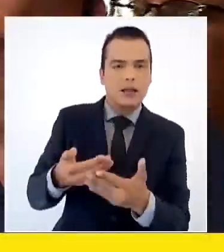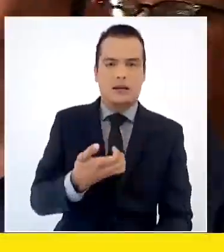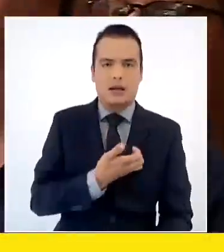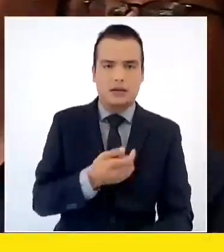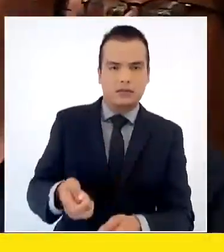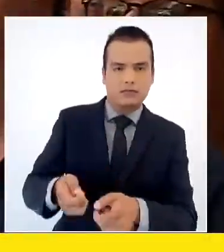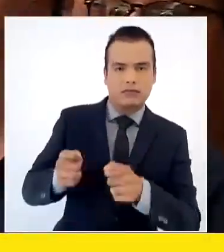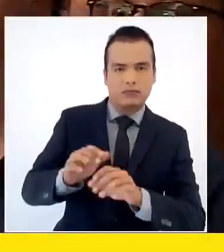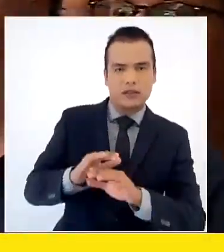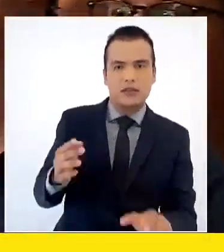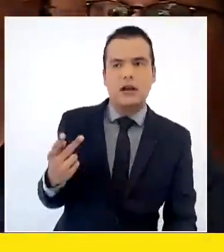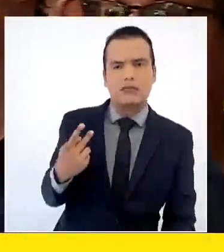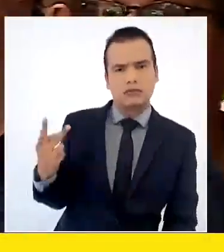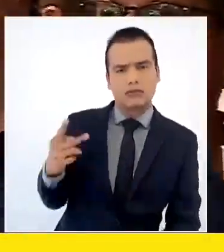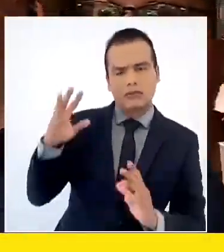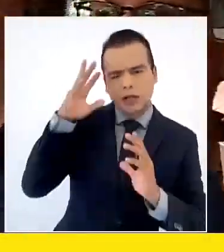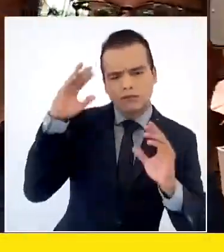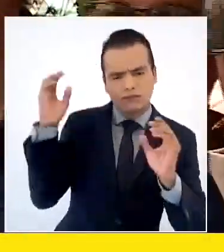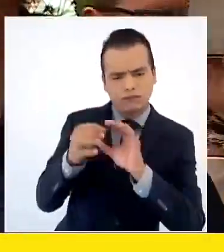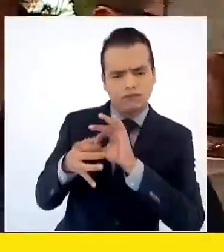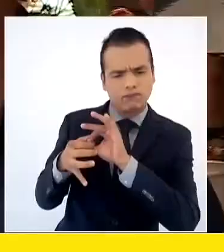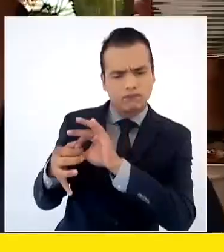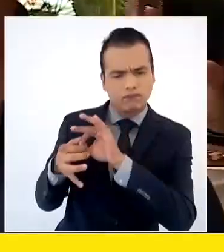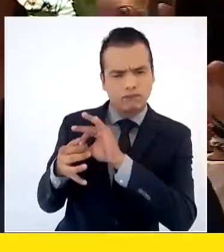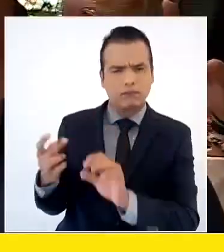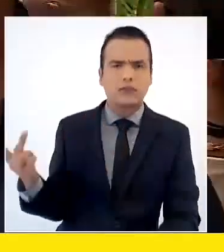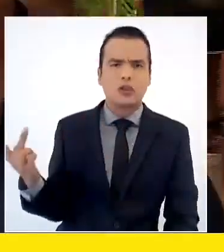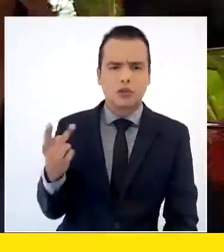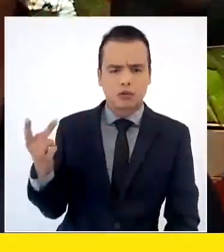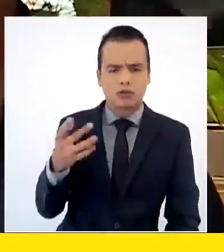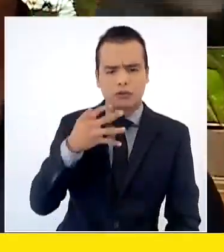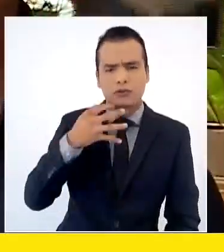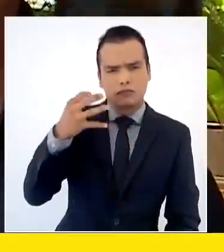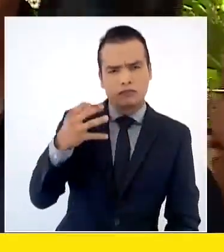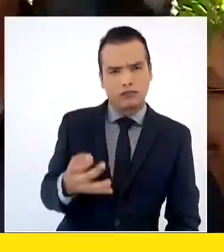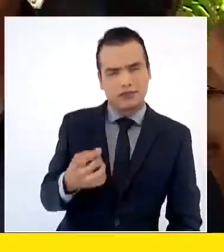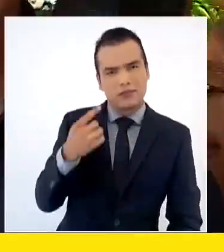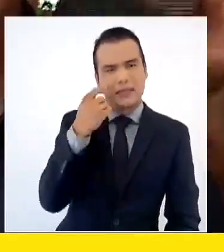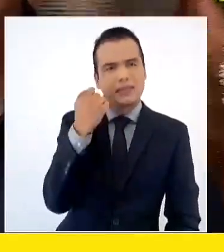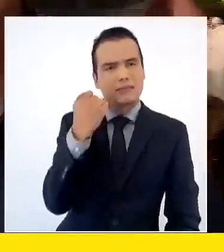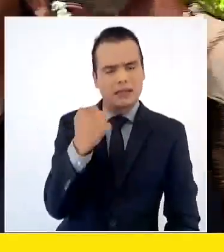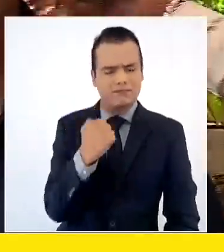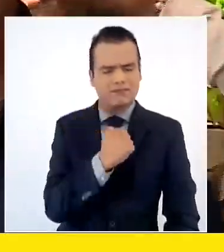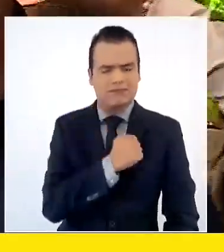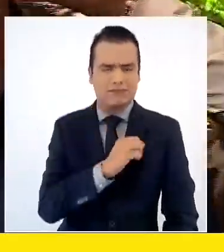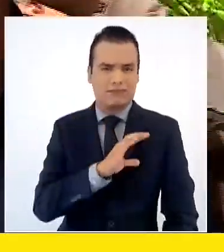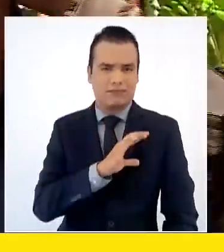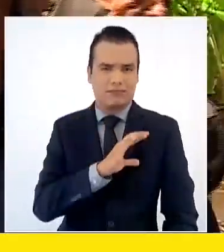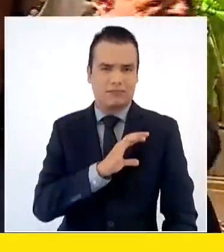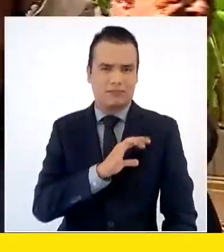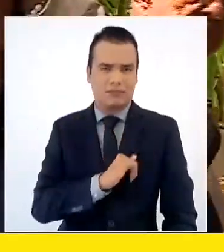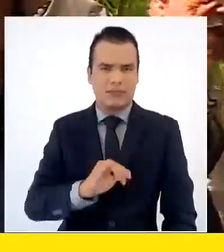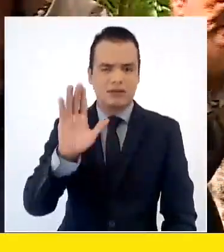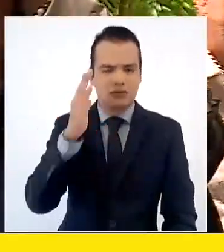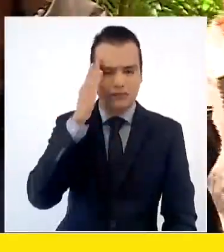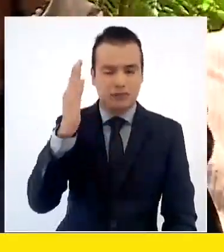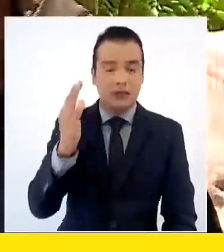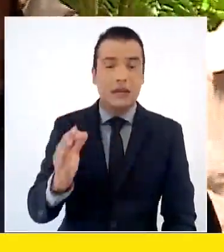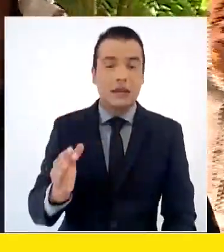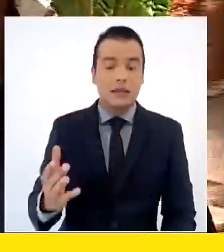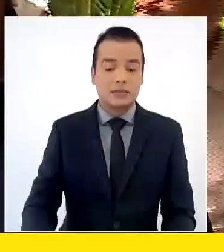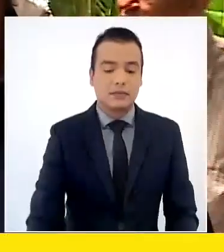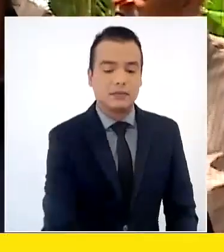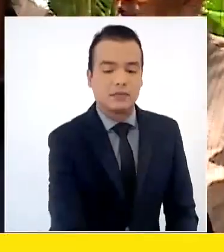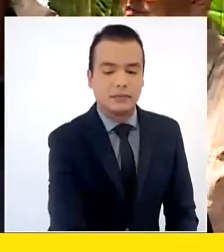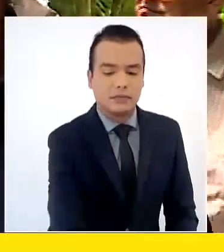de unirnos vamos a unirnos por amor a cali porque estamos convencidos que el continuismo no puede prosperar en